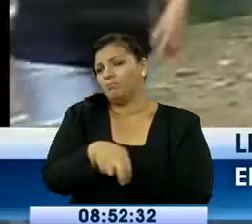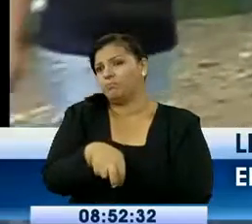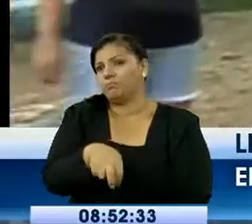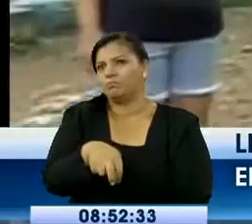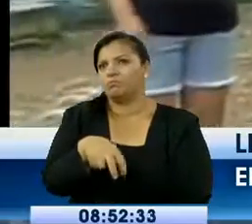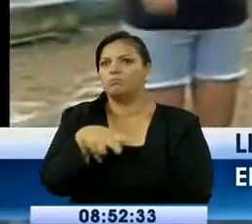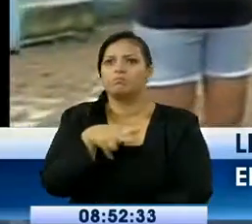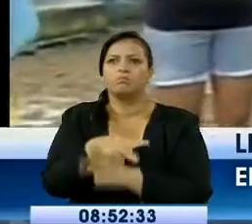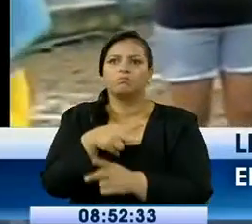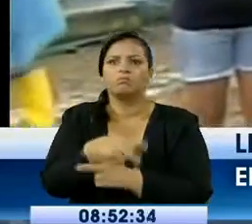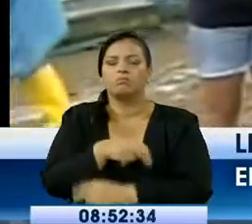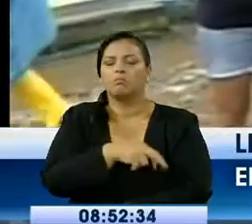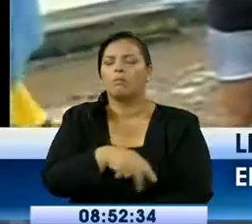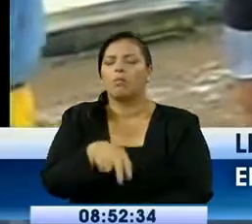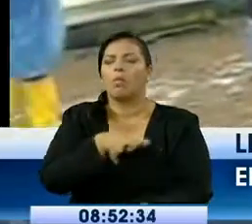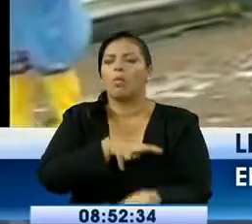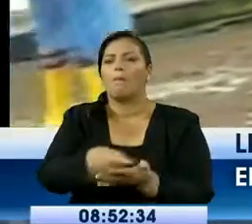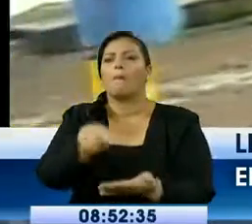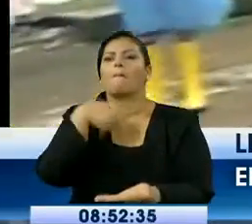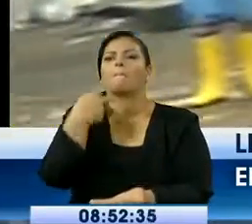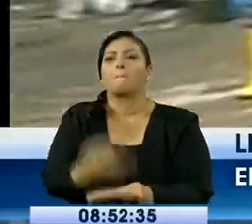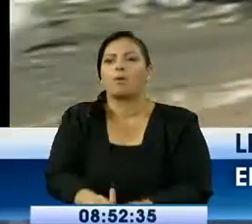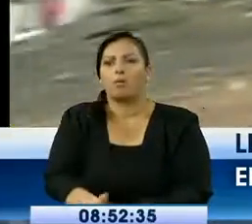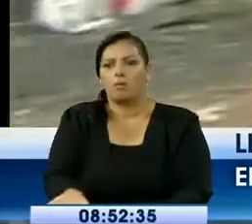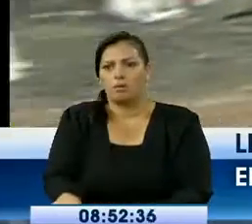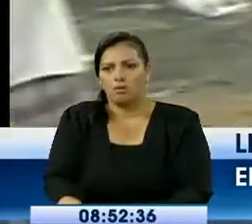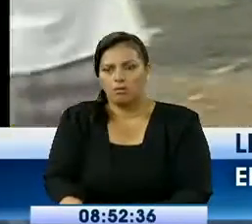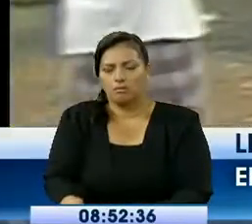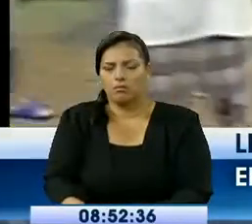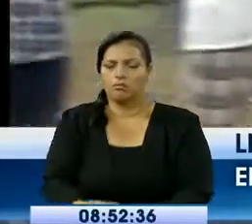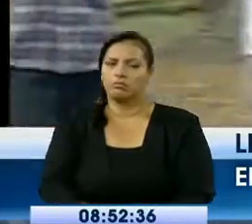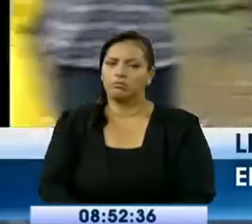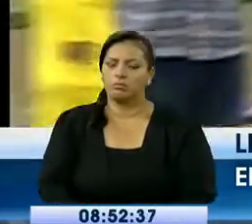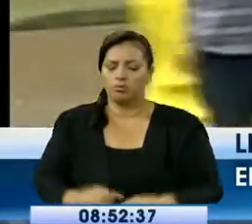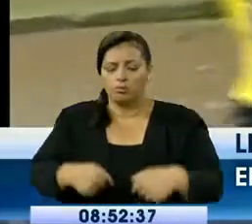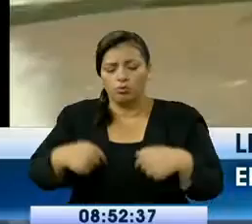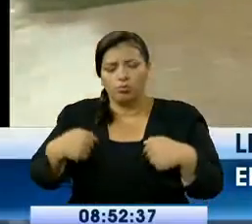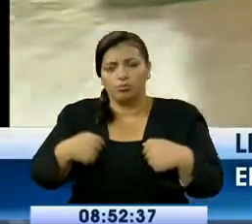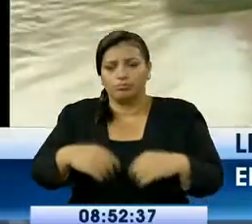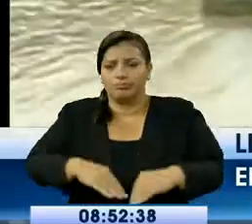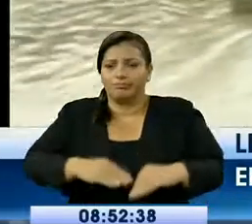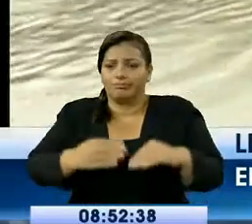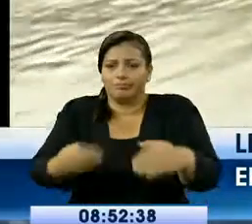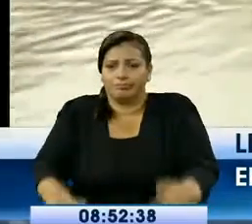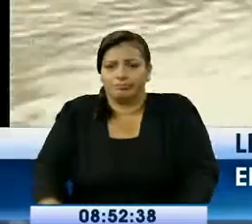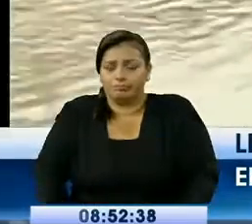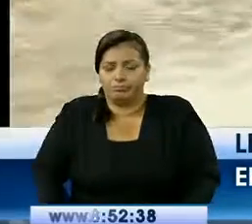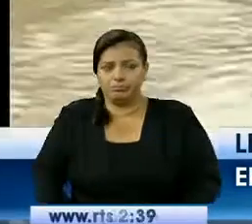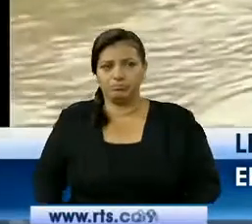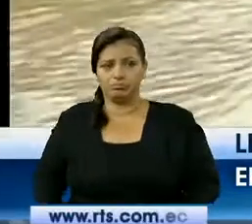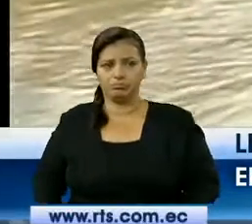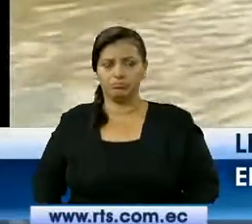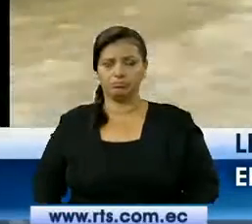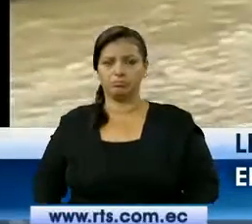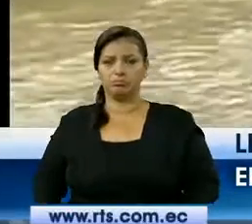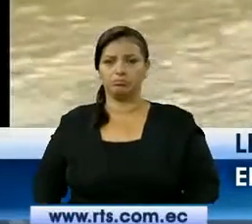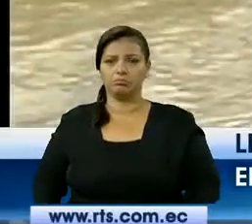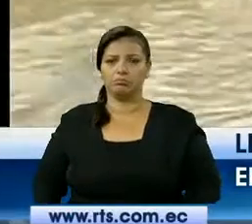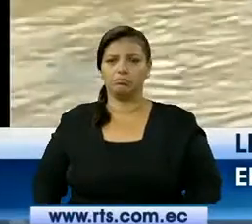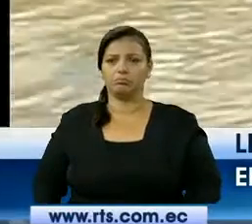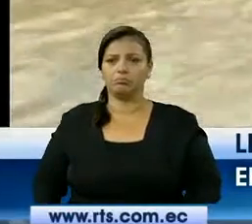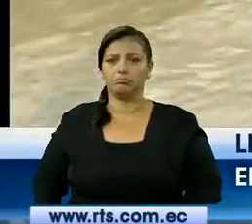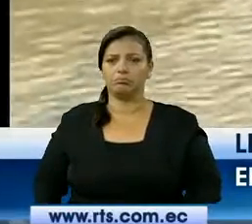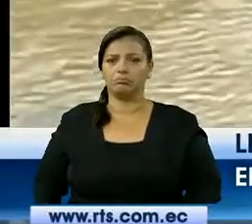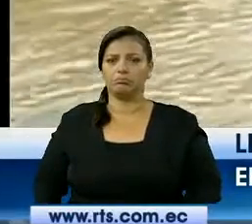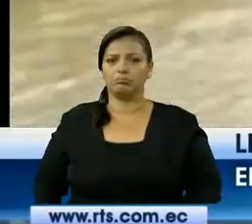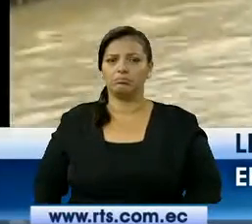Una caída, ya vio. Y yo vivo allá y para allá. Usted camina por acá, ¿qué le toca hacer? Cruzar por